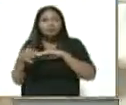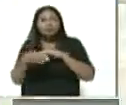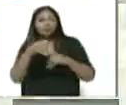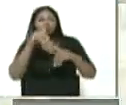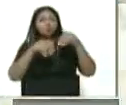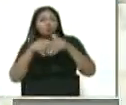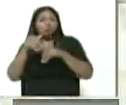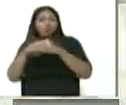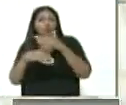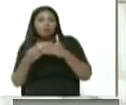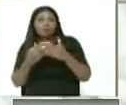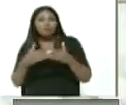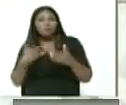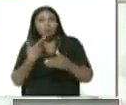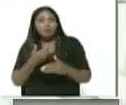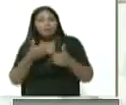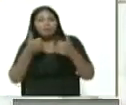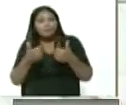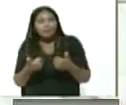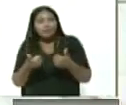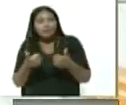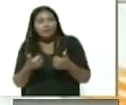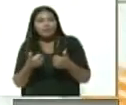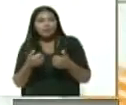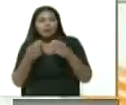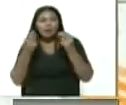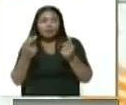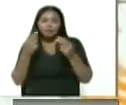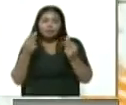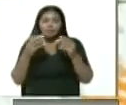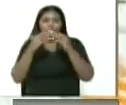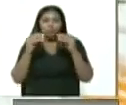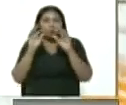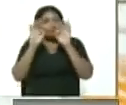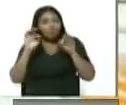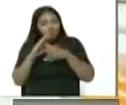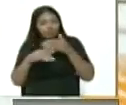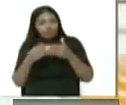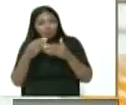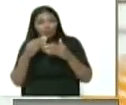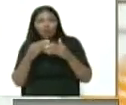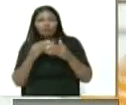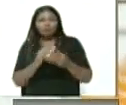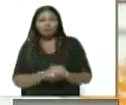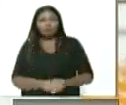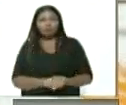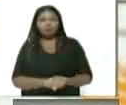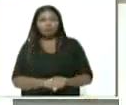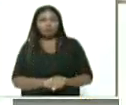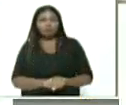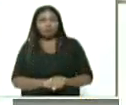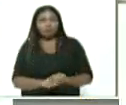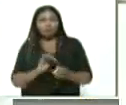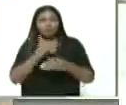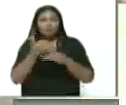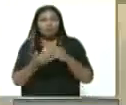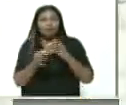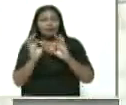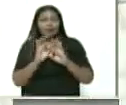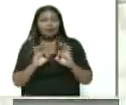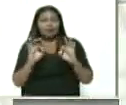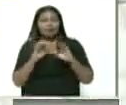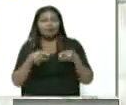pues muy bien también va a estar activada tiene toda una infraestructura que se ha planificado con nuestro